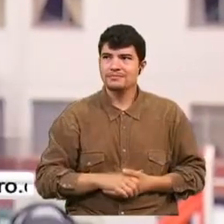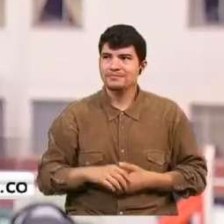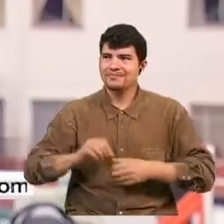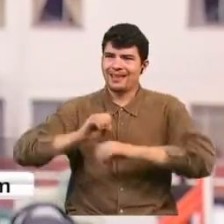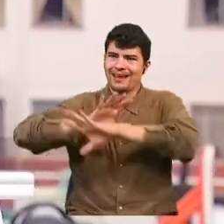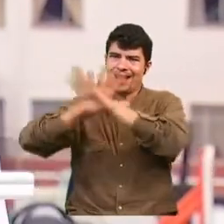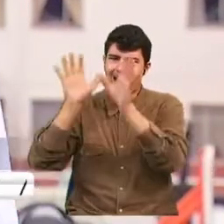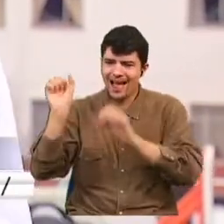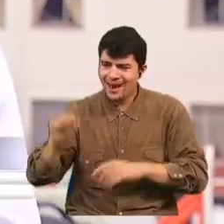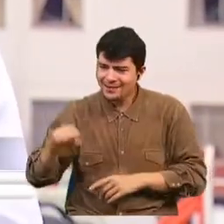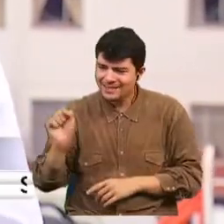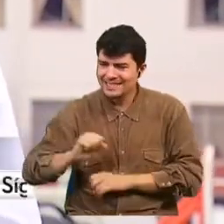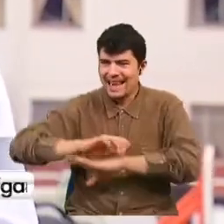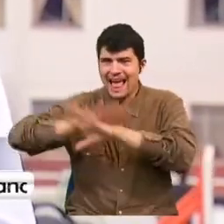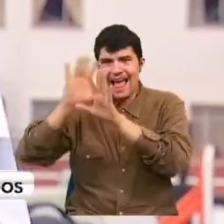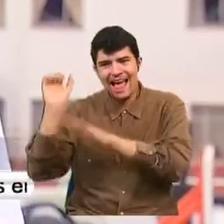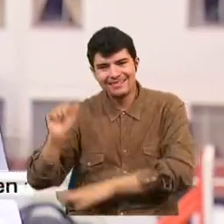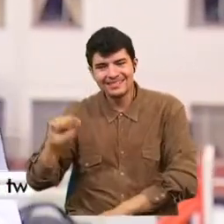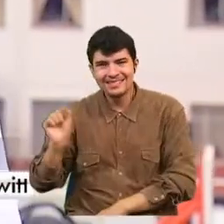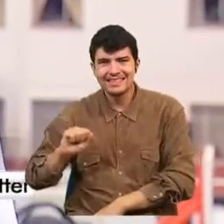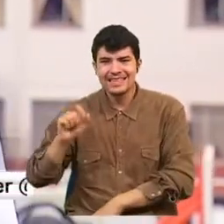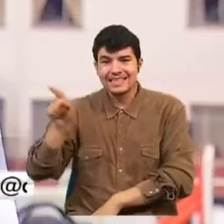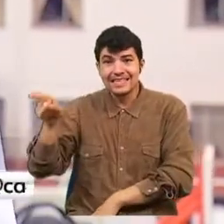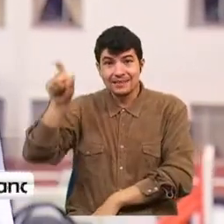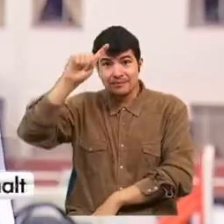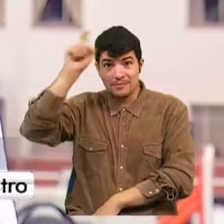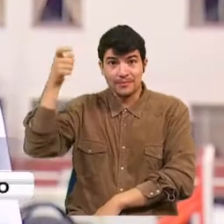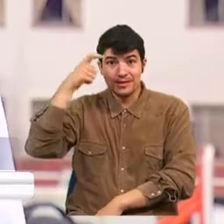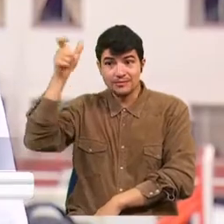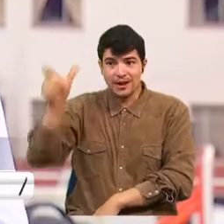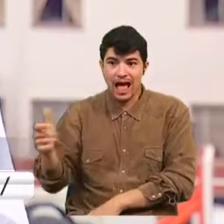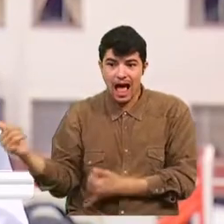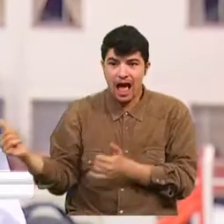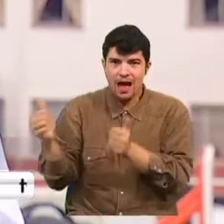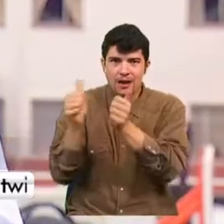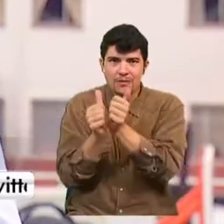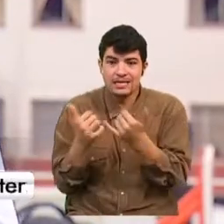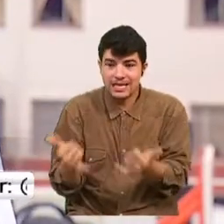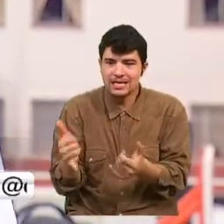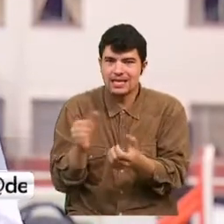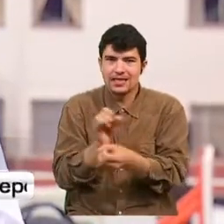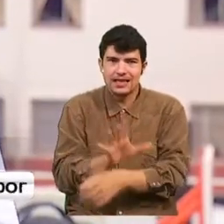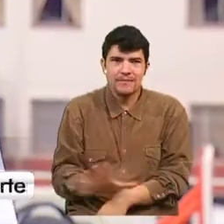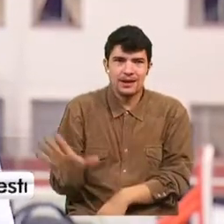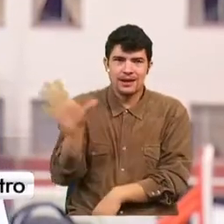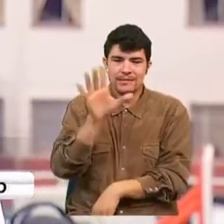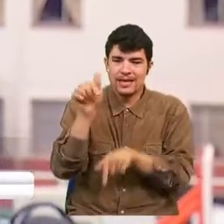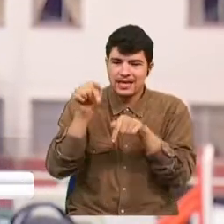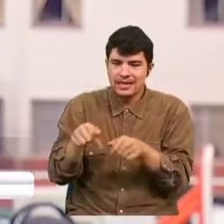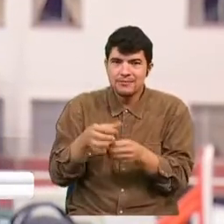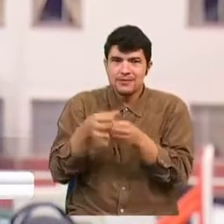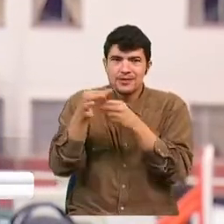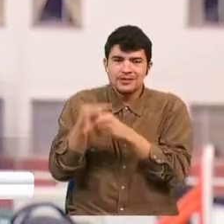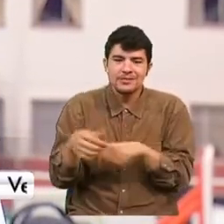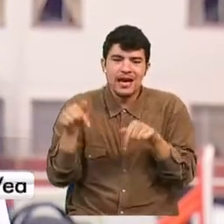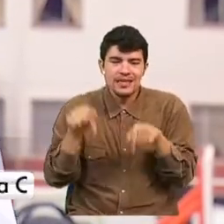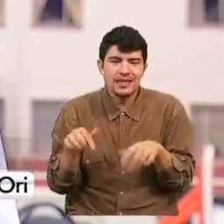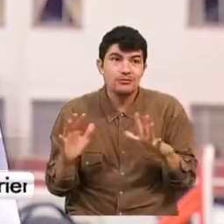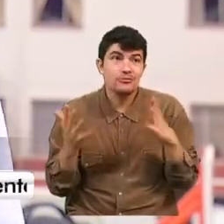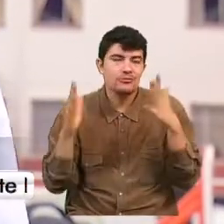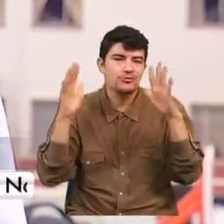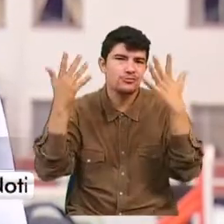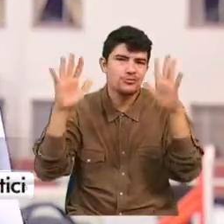Claro, claro, imagínese poder contar con la presencia del gobernador aquí en el departamento, en esta gran obra